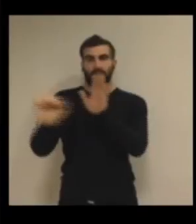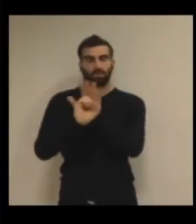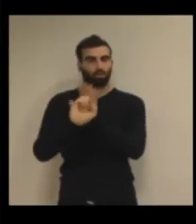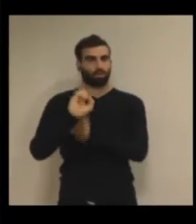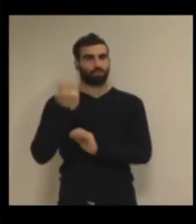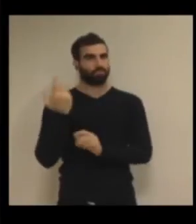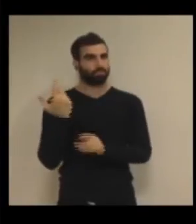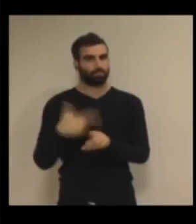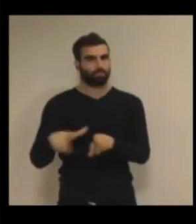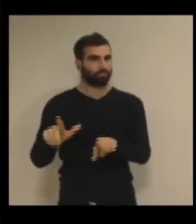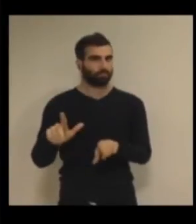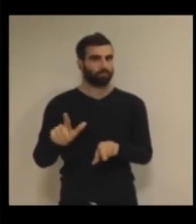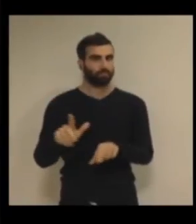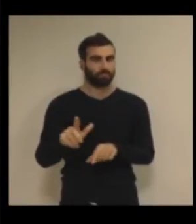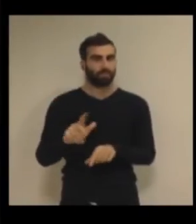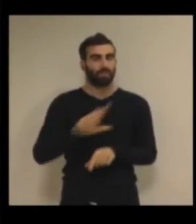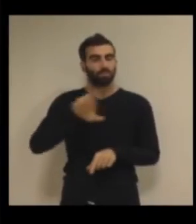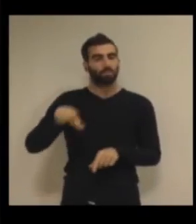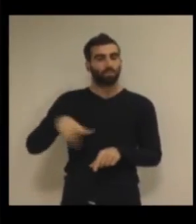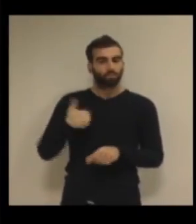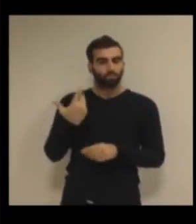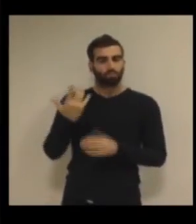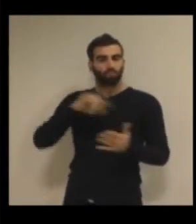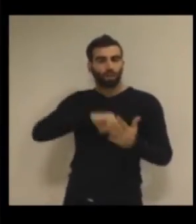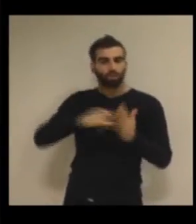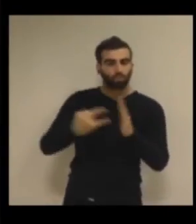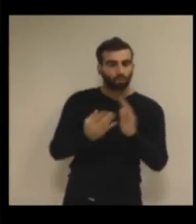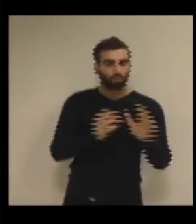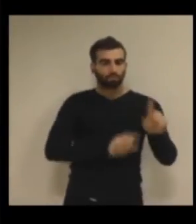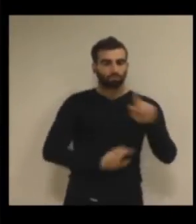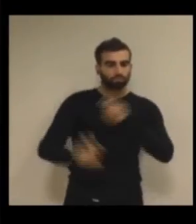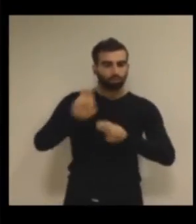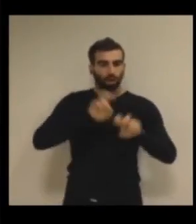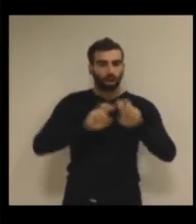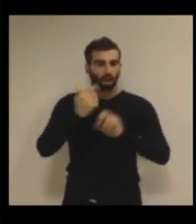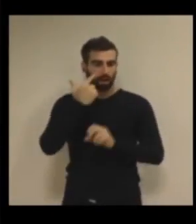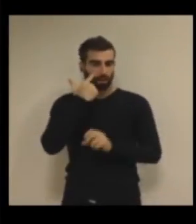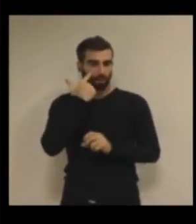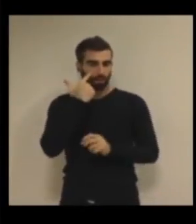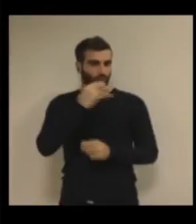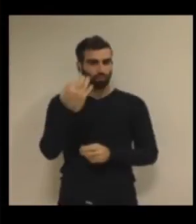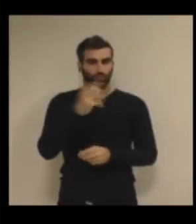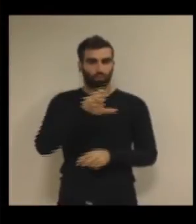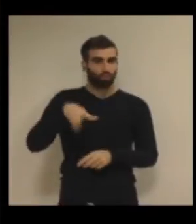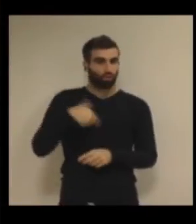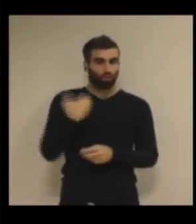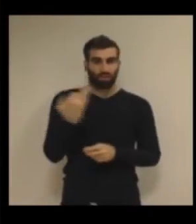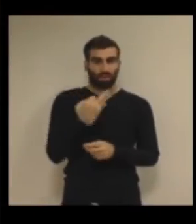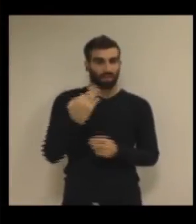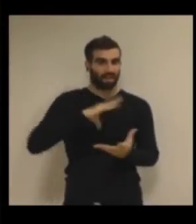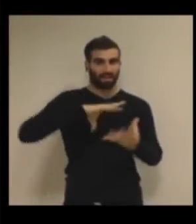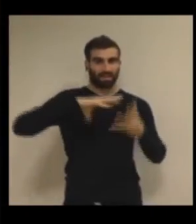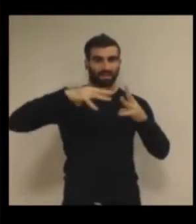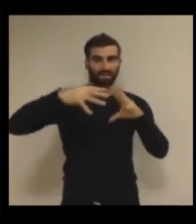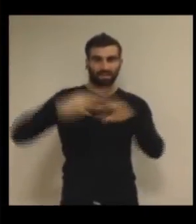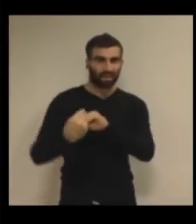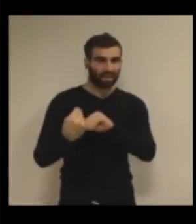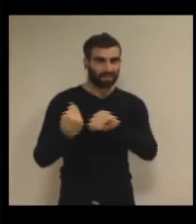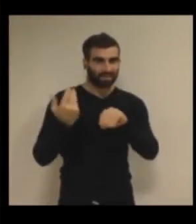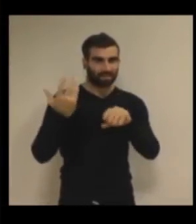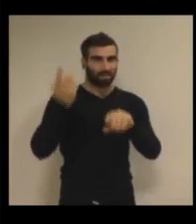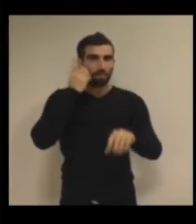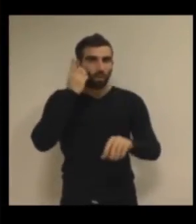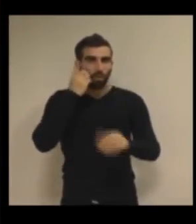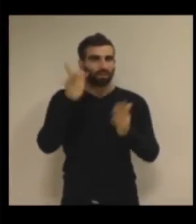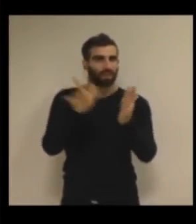necesitamos para darle, digamos, una solución completa, adaptarlo prácticamente a cada plataforma. Y digo